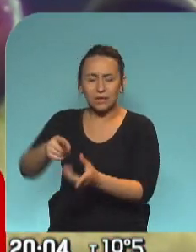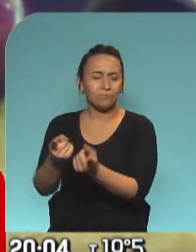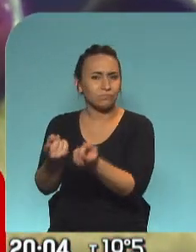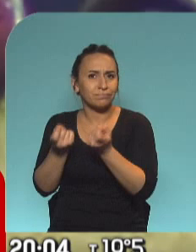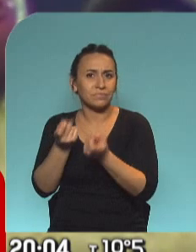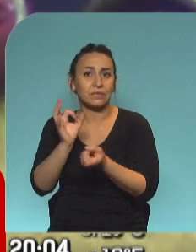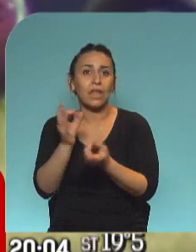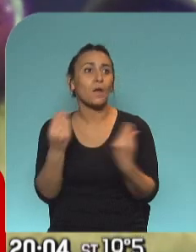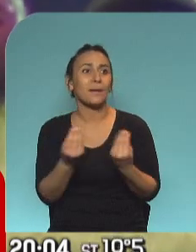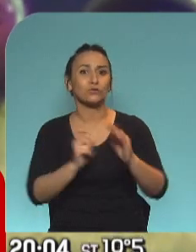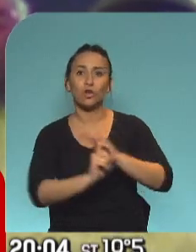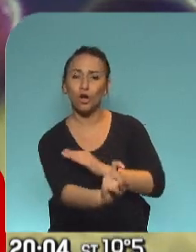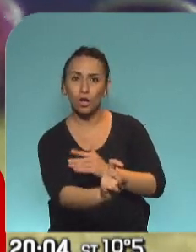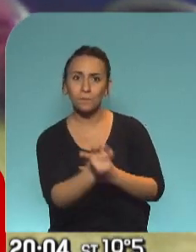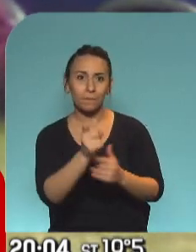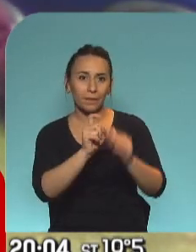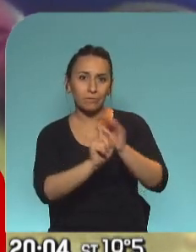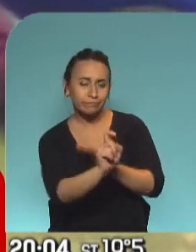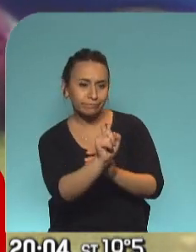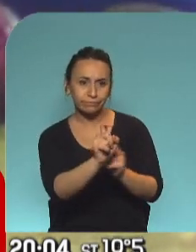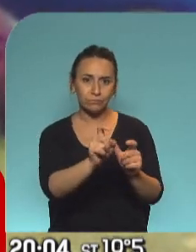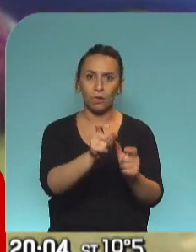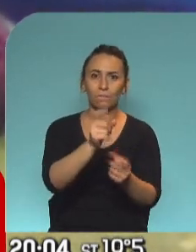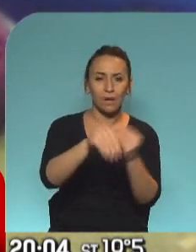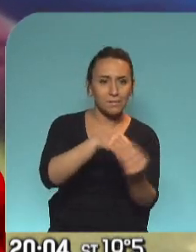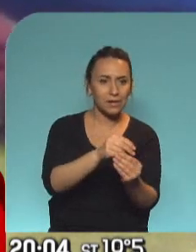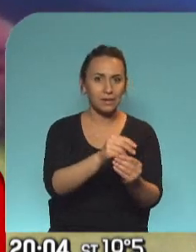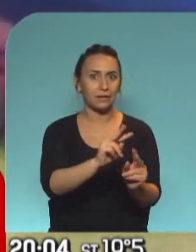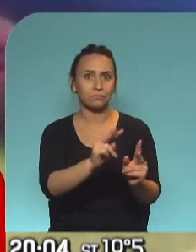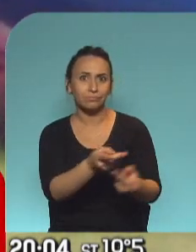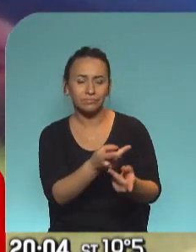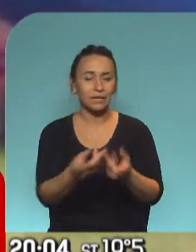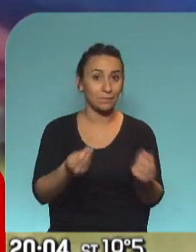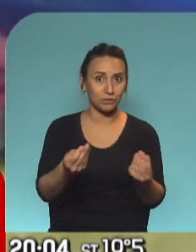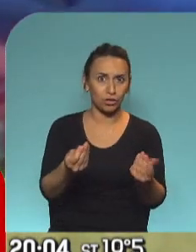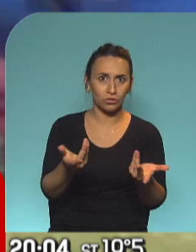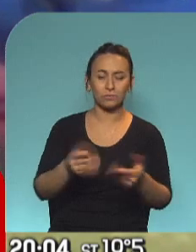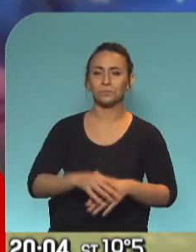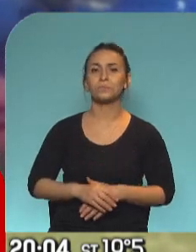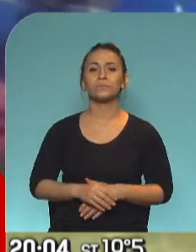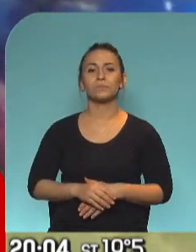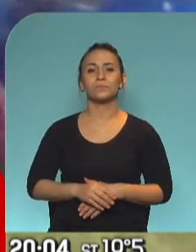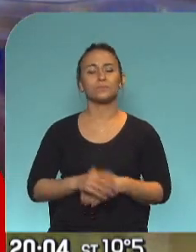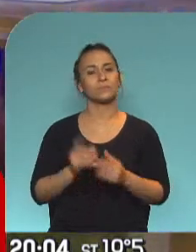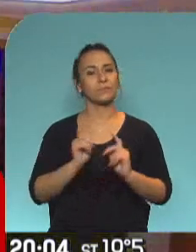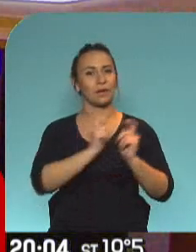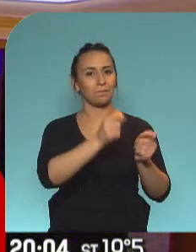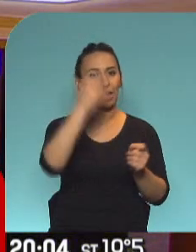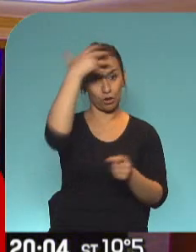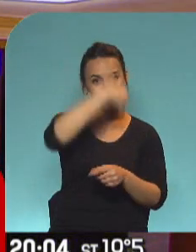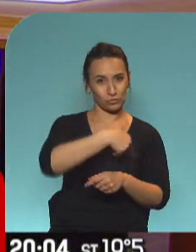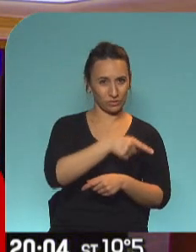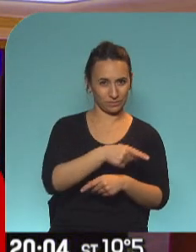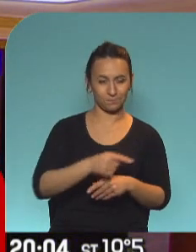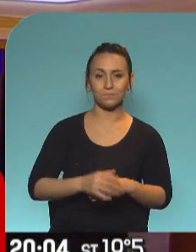ha pasado con quienes allí estaban, en el buque estaban. Lucía, buenas noches. Buenas noches, Ariel. Bueno, tal cual, te